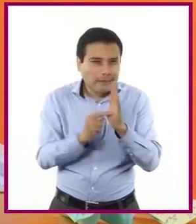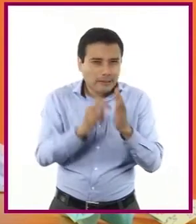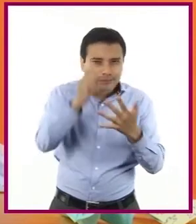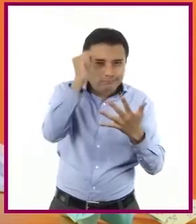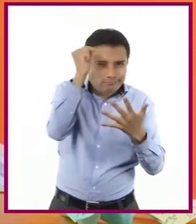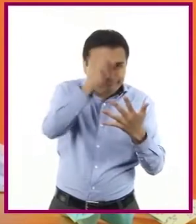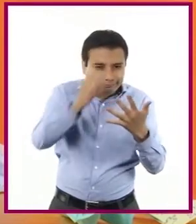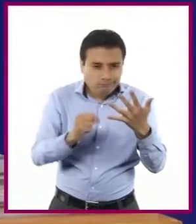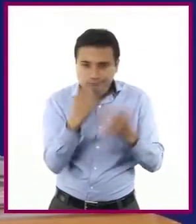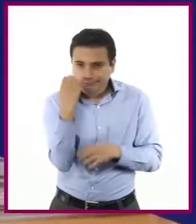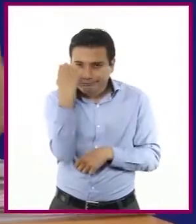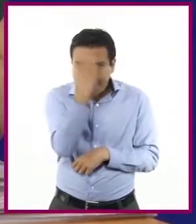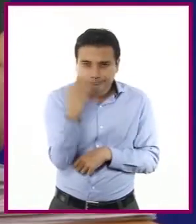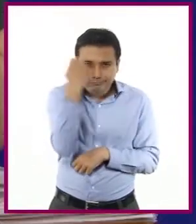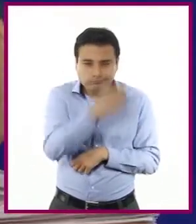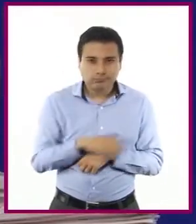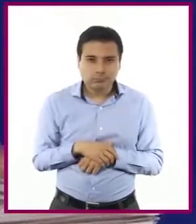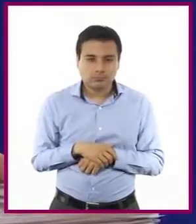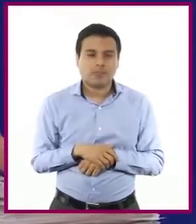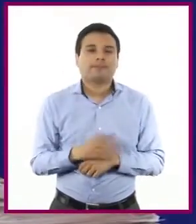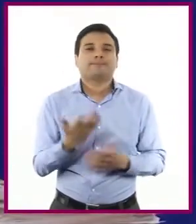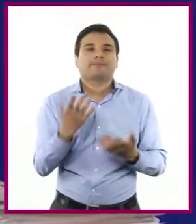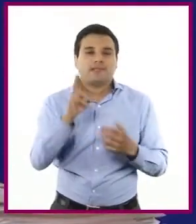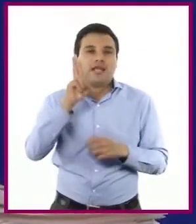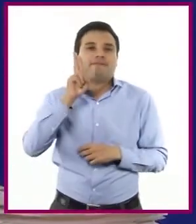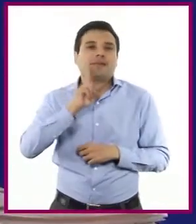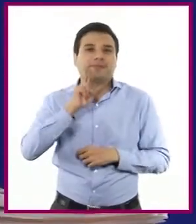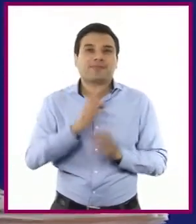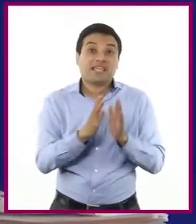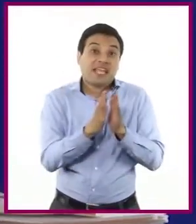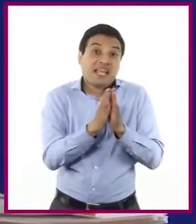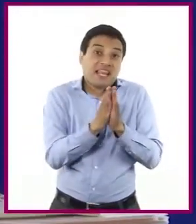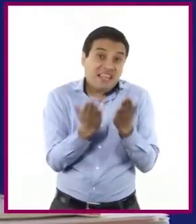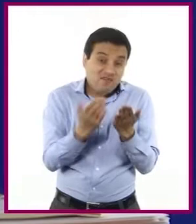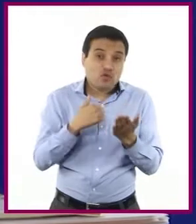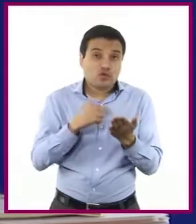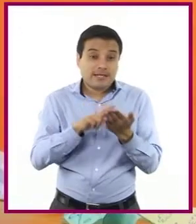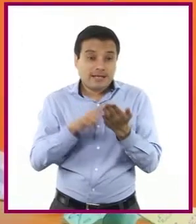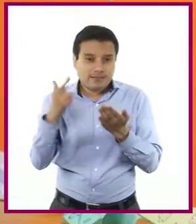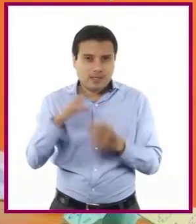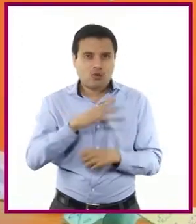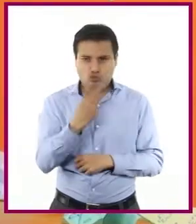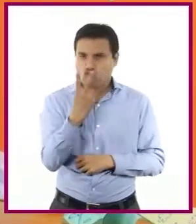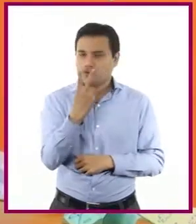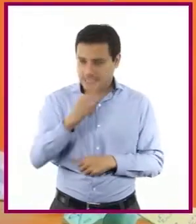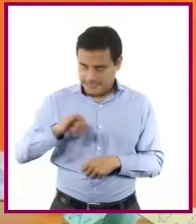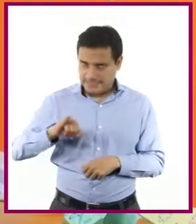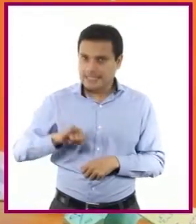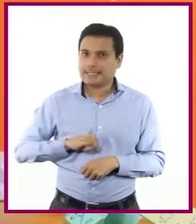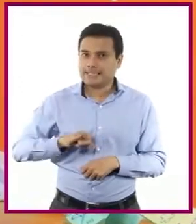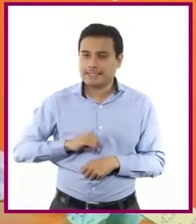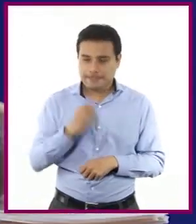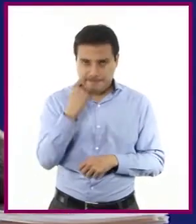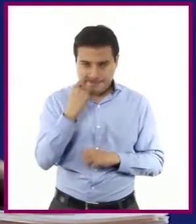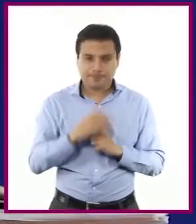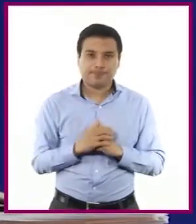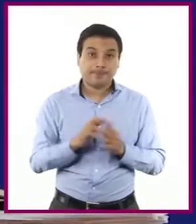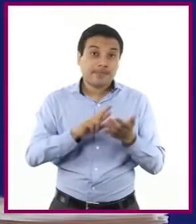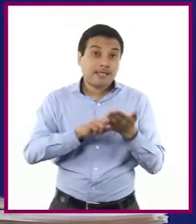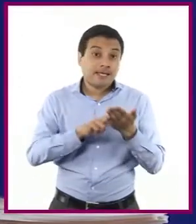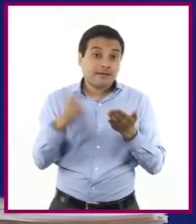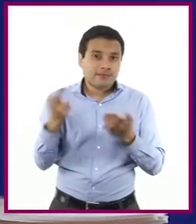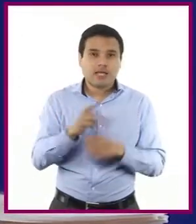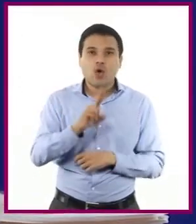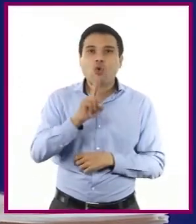la mejor selección. Maestra, en el caso de los libros y las revistas que conseguí, tengo dos que me llaman la atención. La revista de la